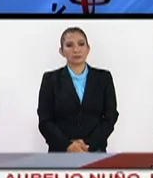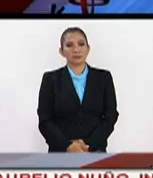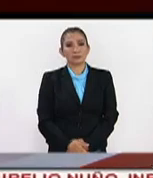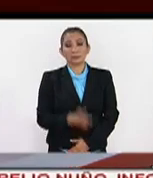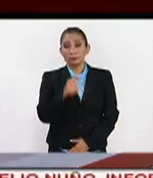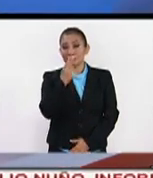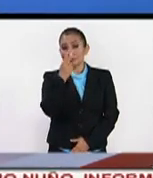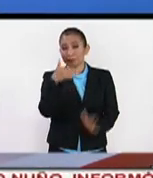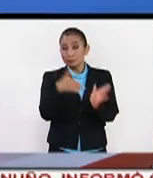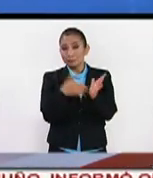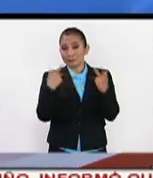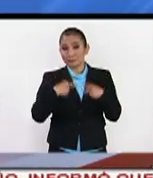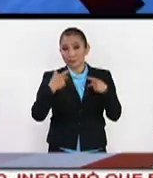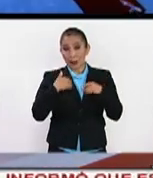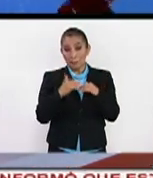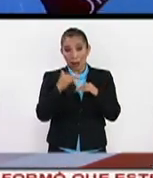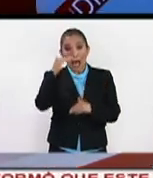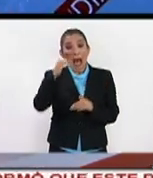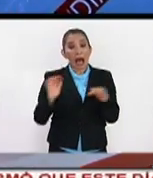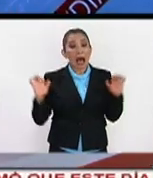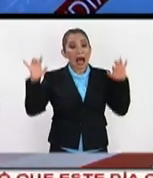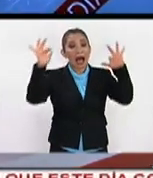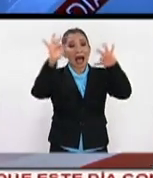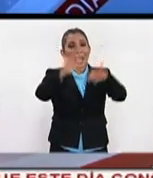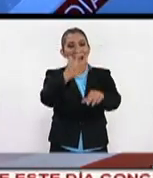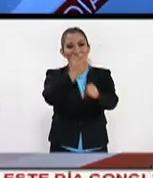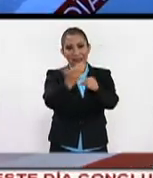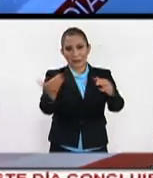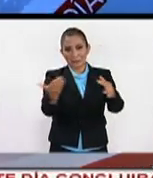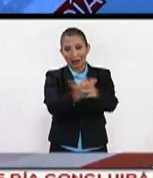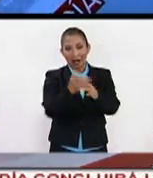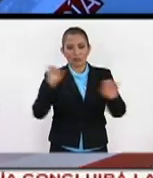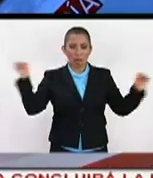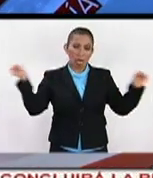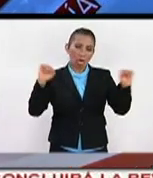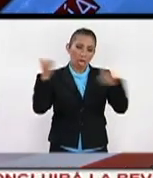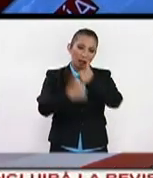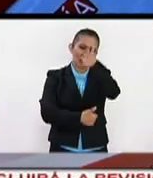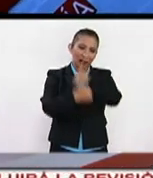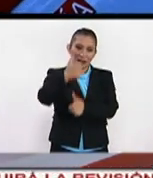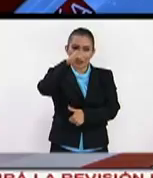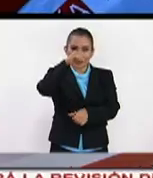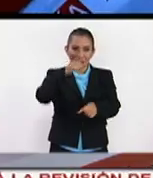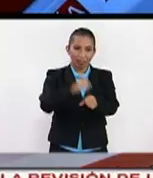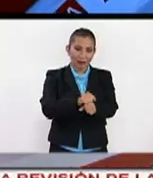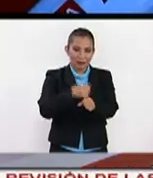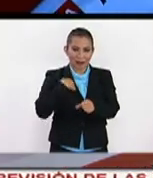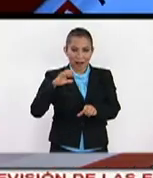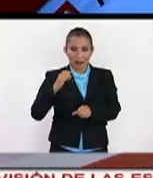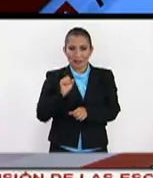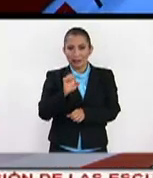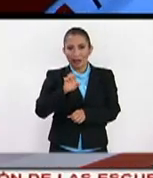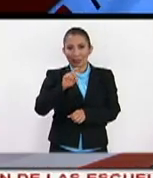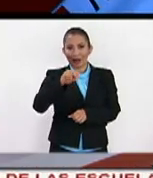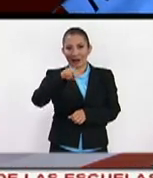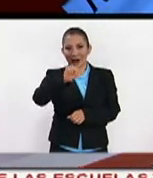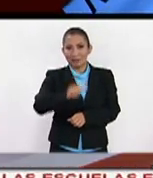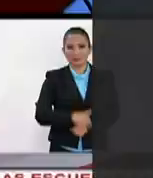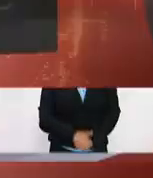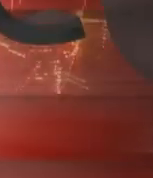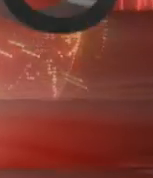Más de 25,000 personas se dieron cita para asistir a la 5ª edición del medio maratón que organiza la Secretaría de la Defensa Nacional.